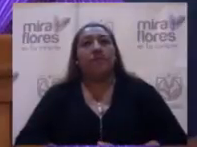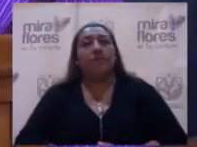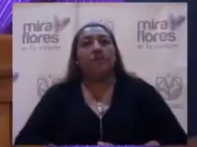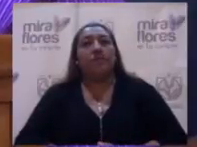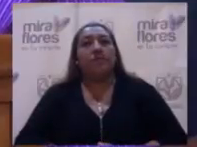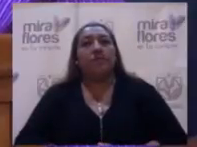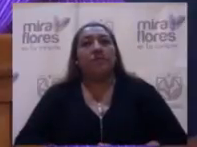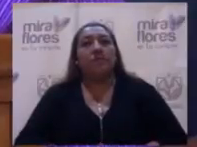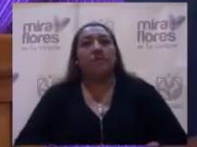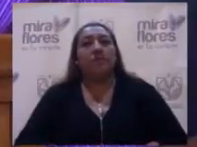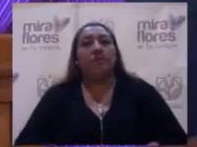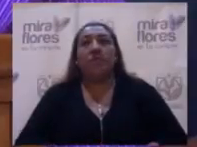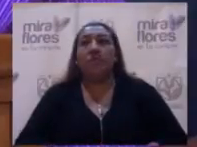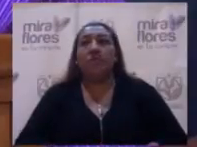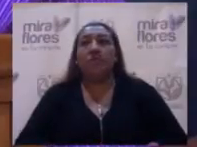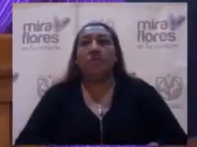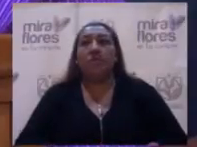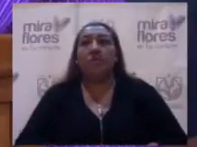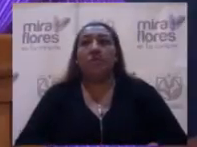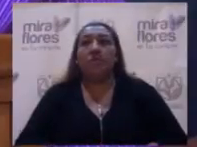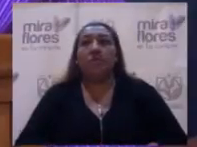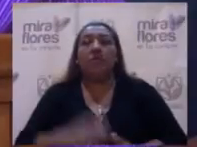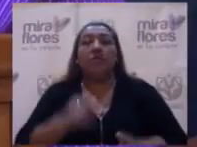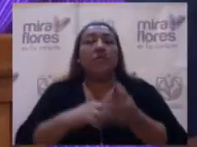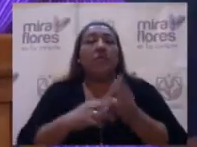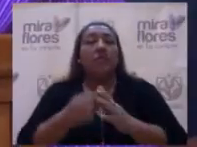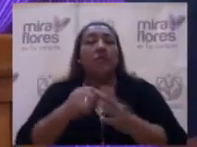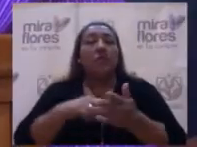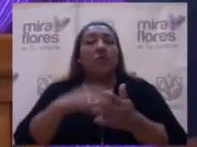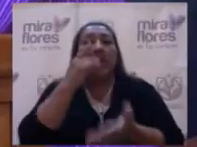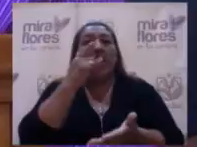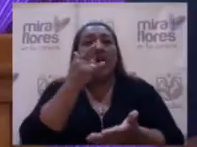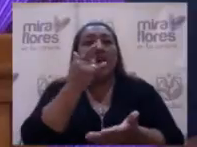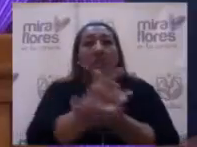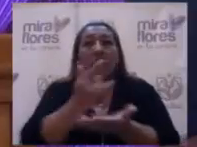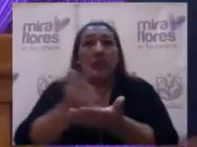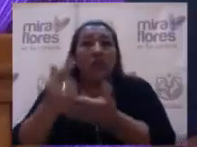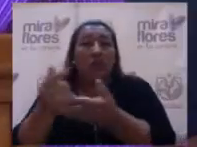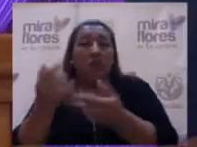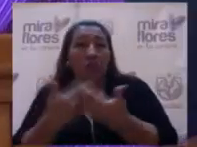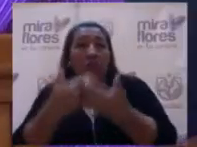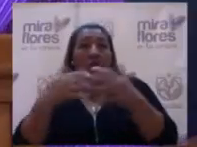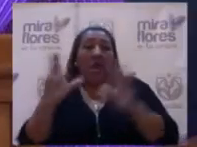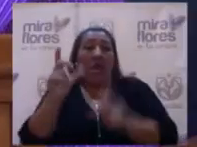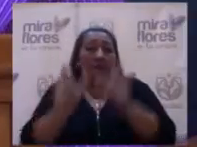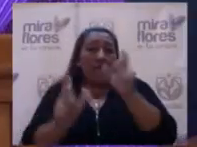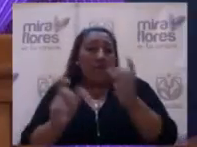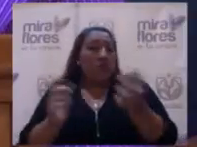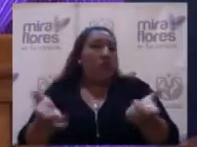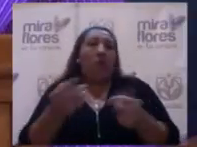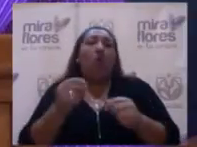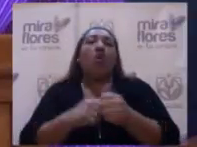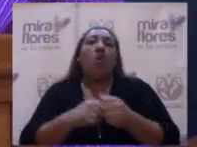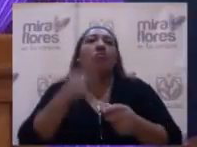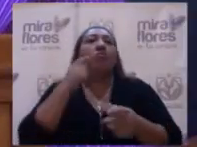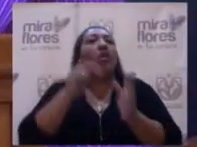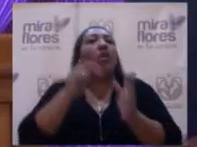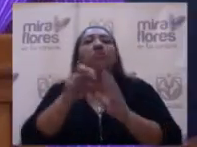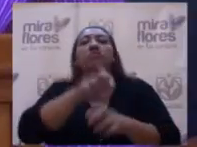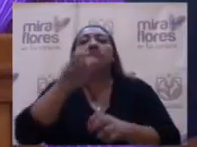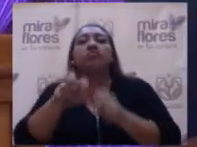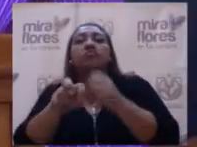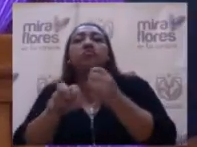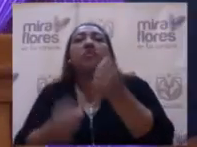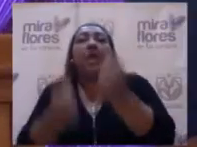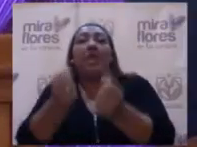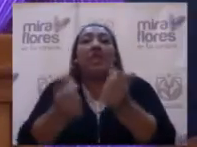no se ponga esta cláusula de eliminar estacionamientos en favor de los conductores de los parqueos